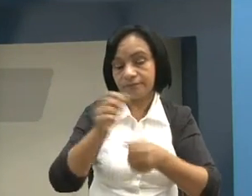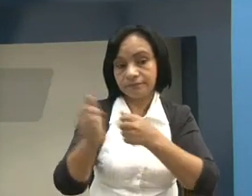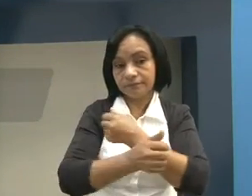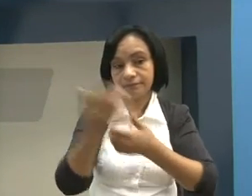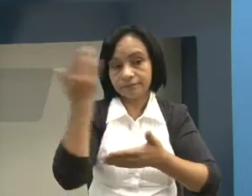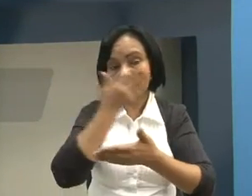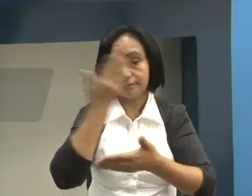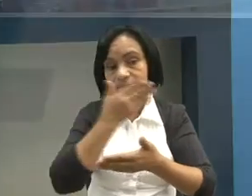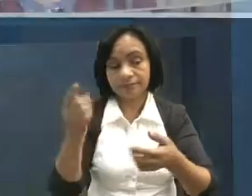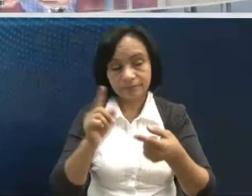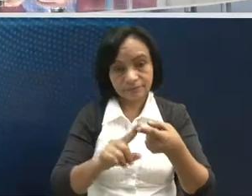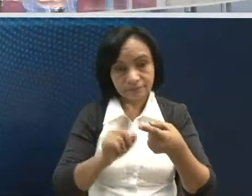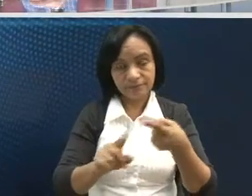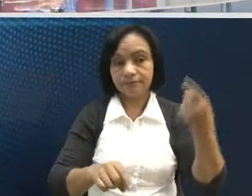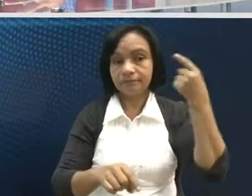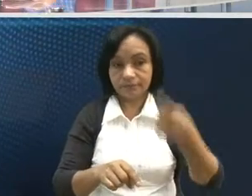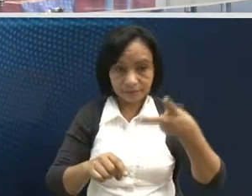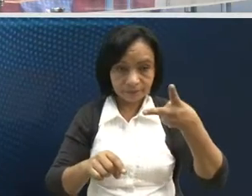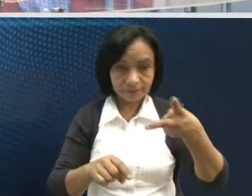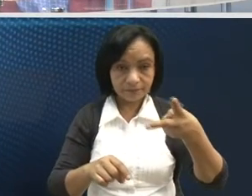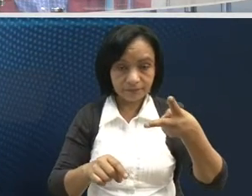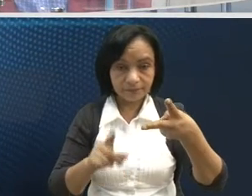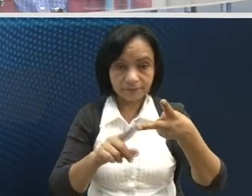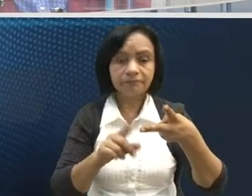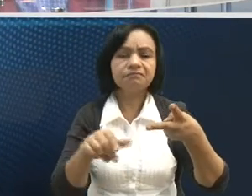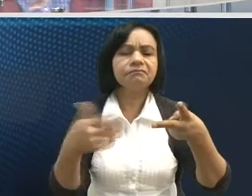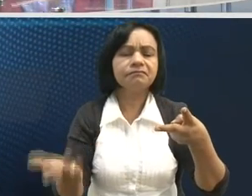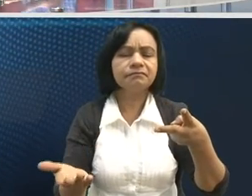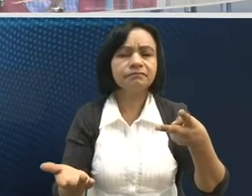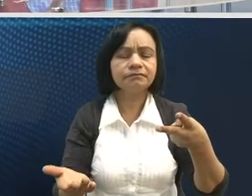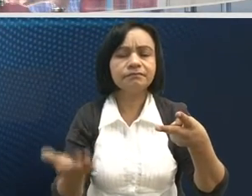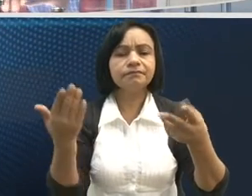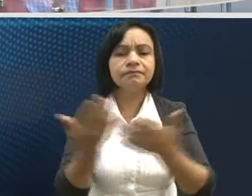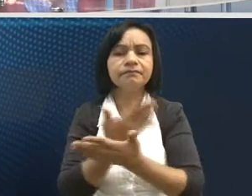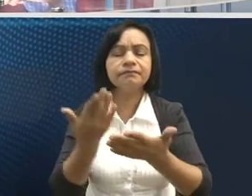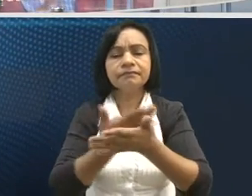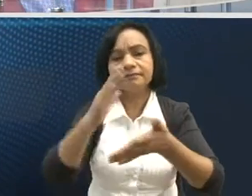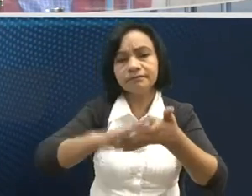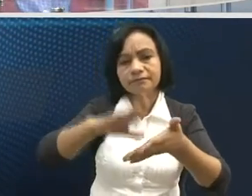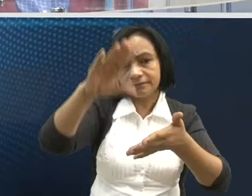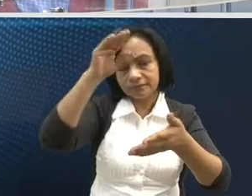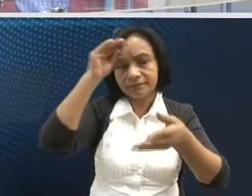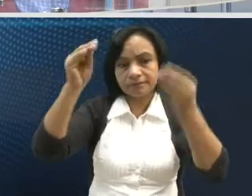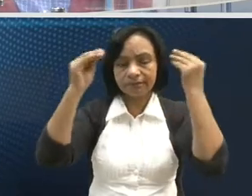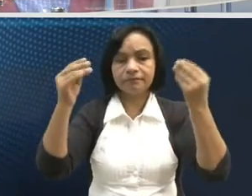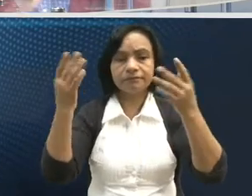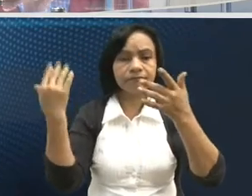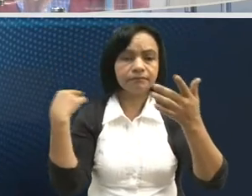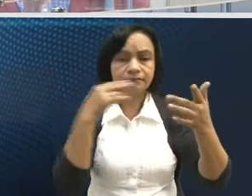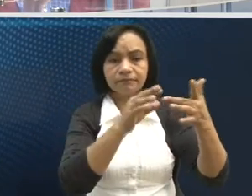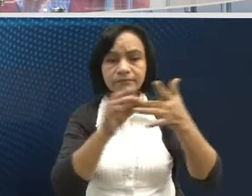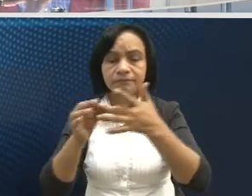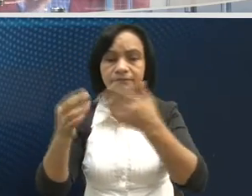estudiar. Un primer elemento. Un segundo elemento tiene que ver con la actualización, capacitación y